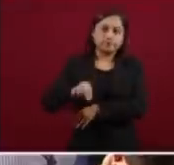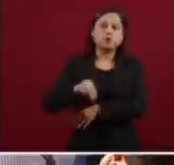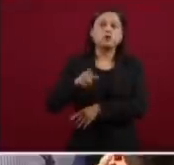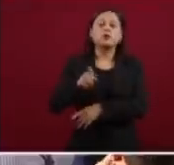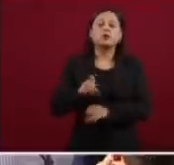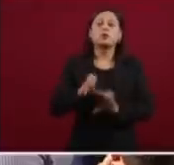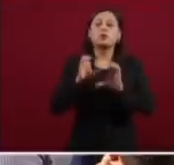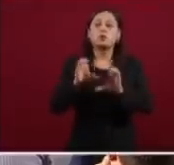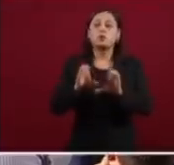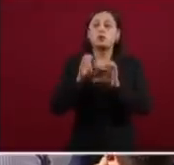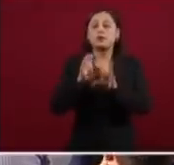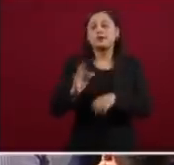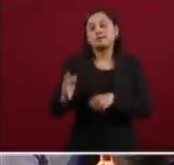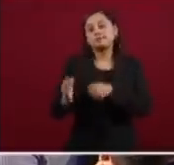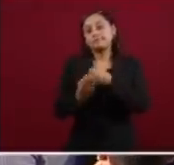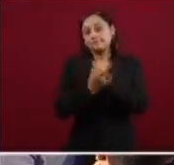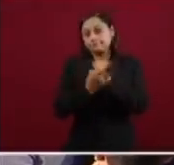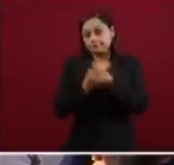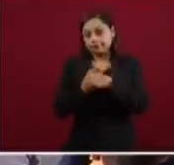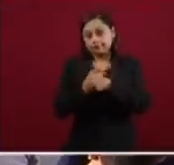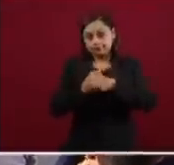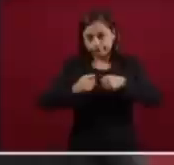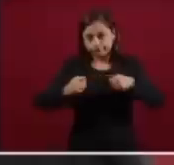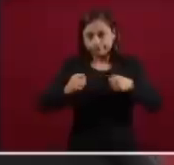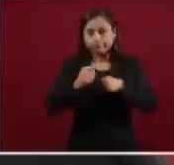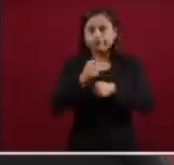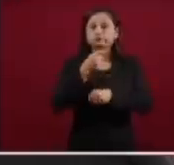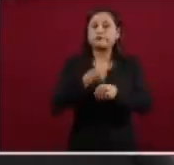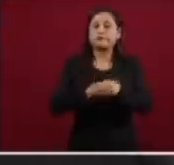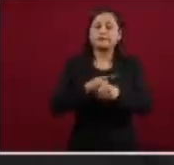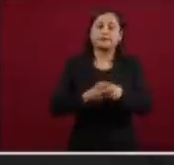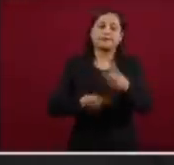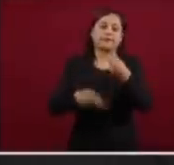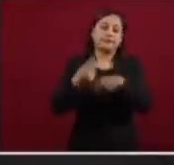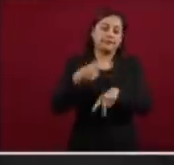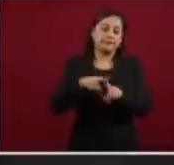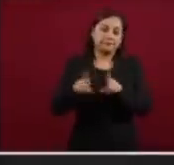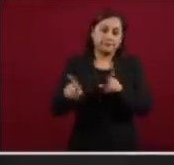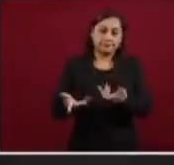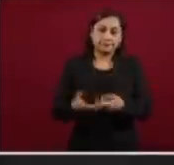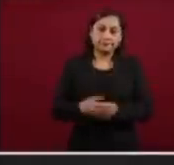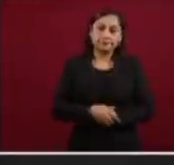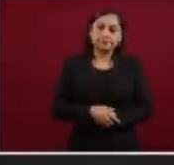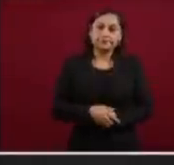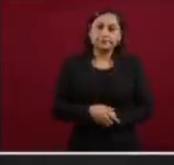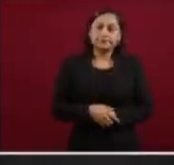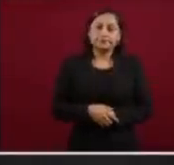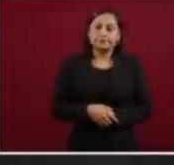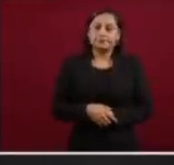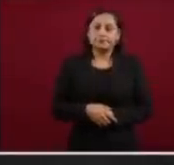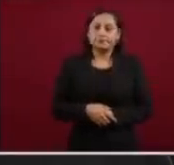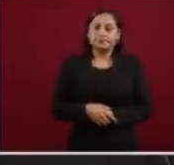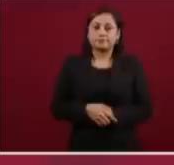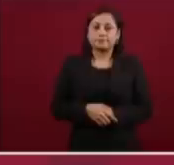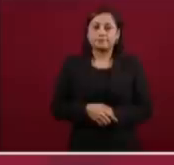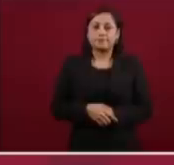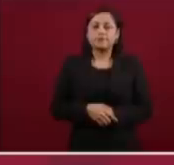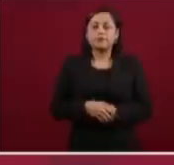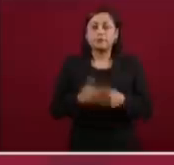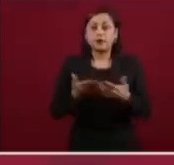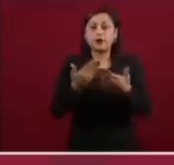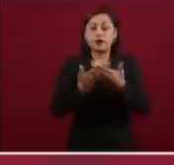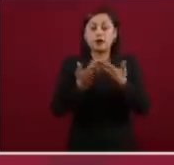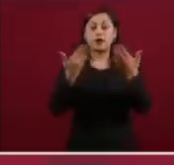tienen que ver con eso y podemos resolver es cosa ahora que cambió el horario